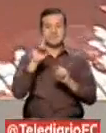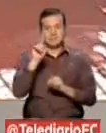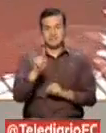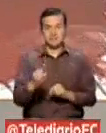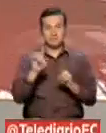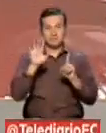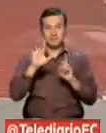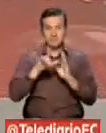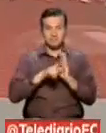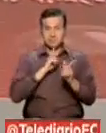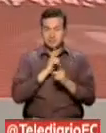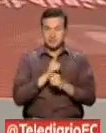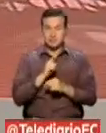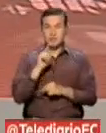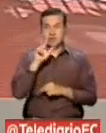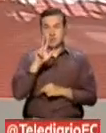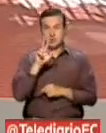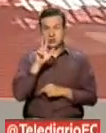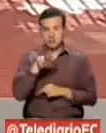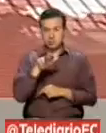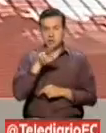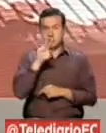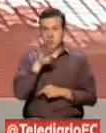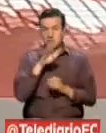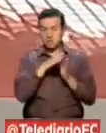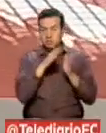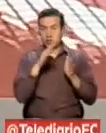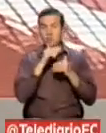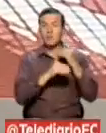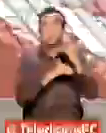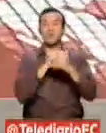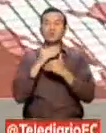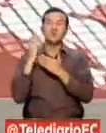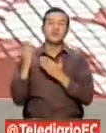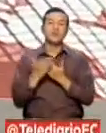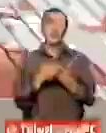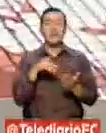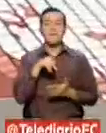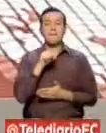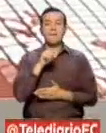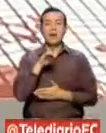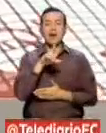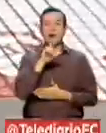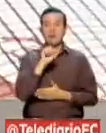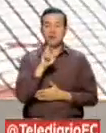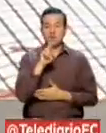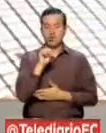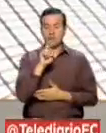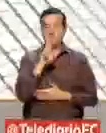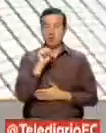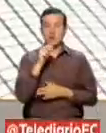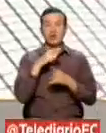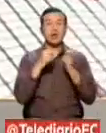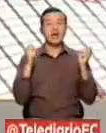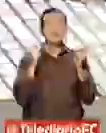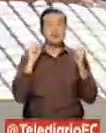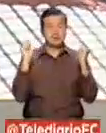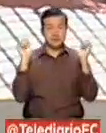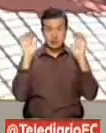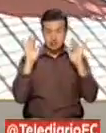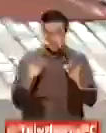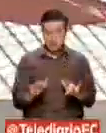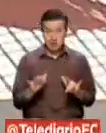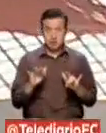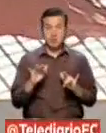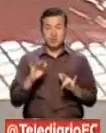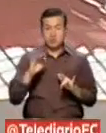6:06. Les contamos que de 3 a 4 meses podría demorar el proceso de extradición de Pablo Romero Quesada, exsecretario de Inteligencia. Así lo explica